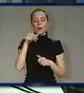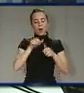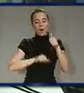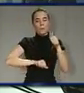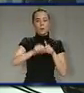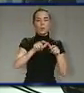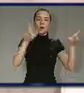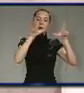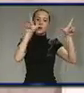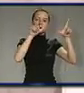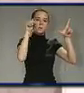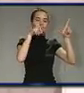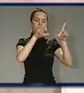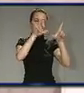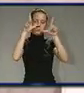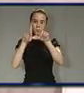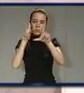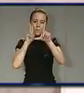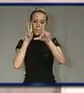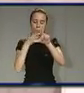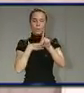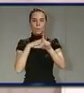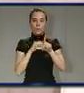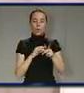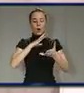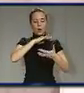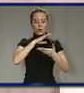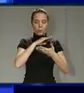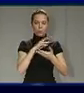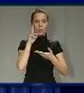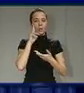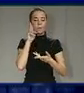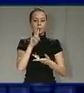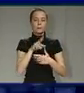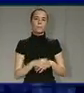encontrarlos... ...en la parte inferior de sus pantallas... ...en todos los boletines informativos.